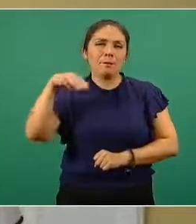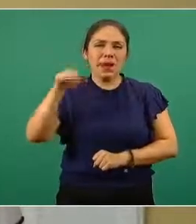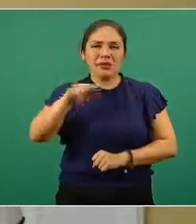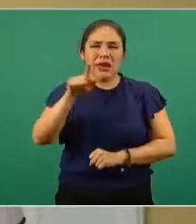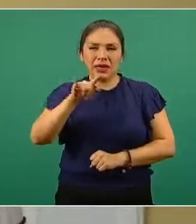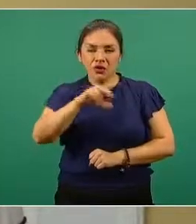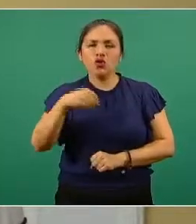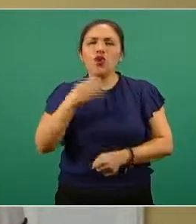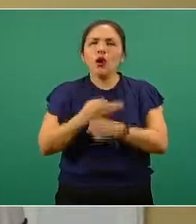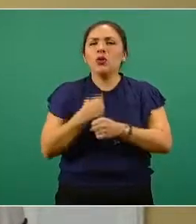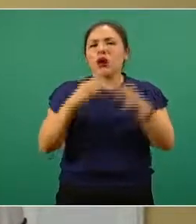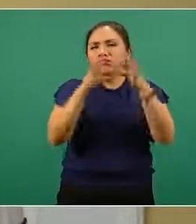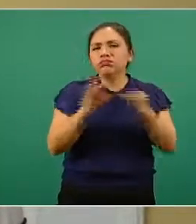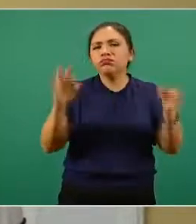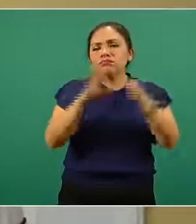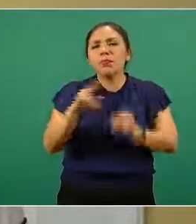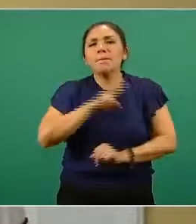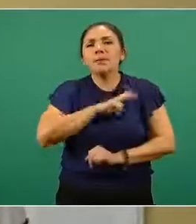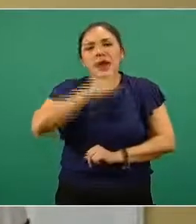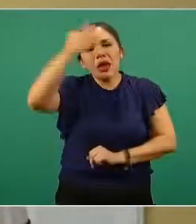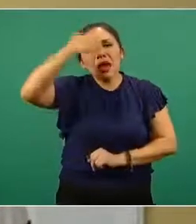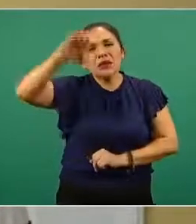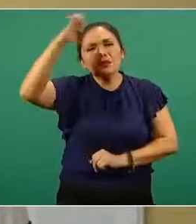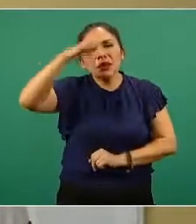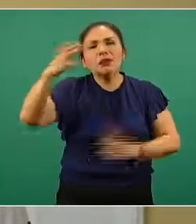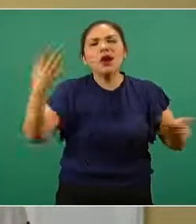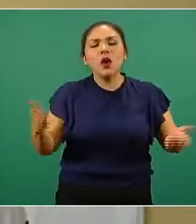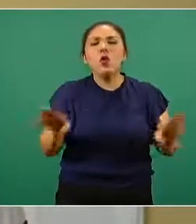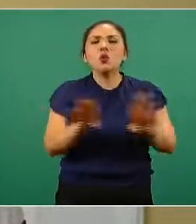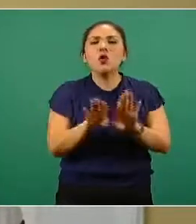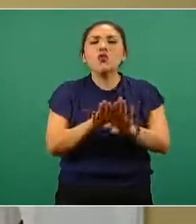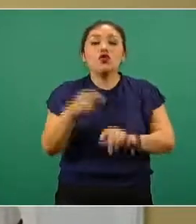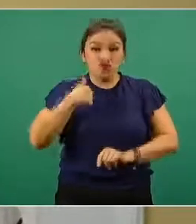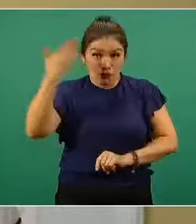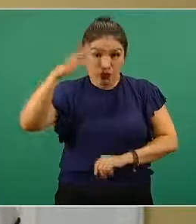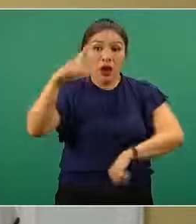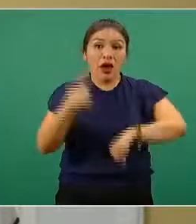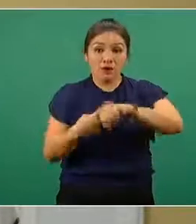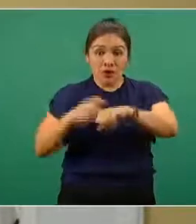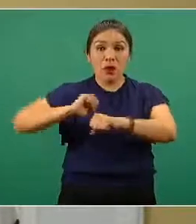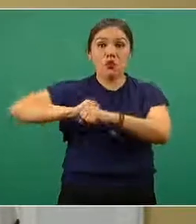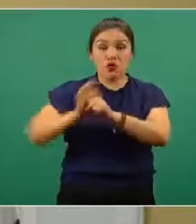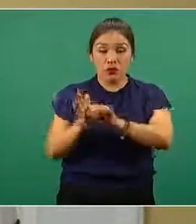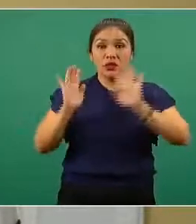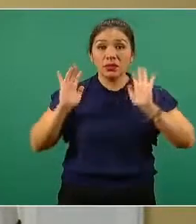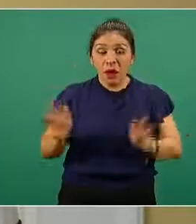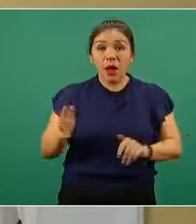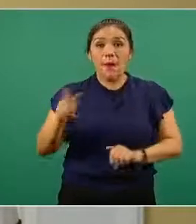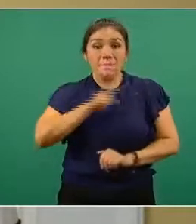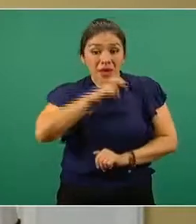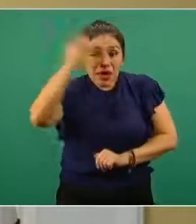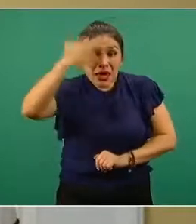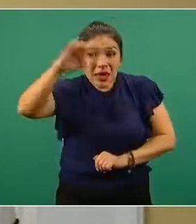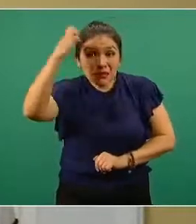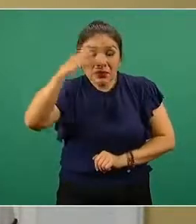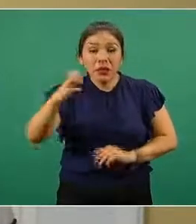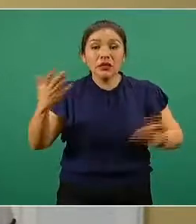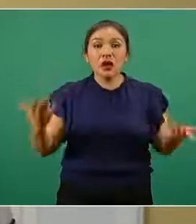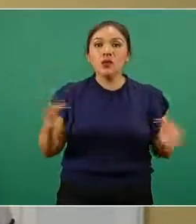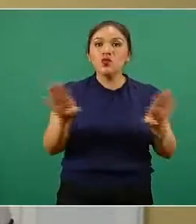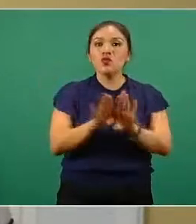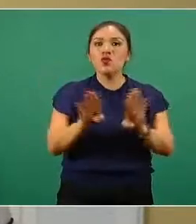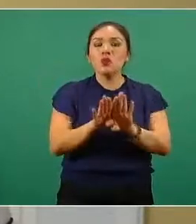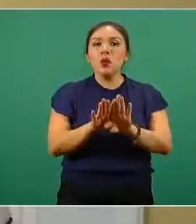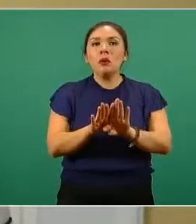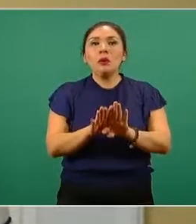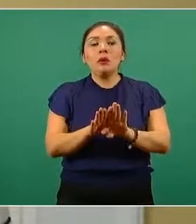Quiero platicarles mi experiencia de tuve COVID y la experiencia que tuve en este, en